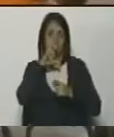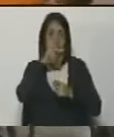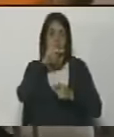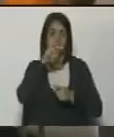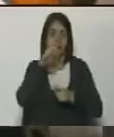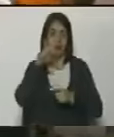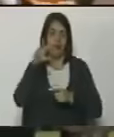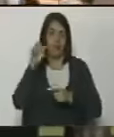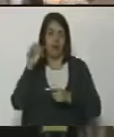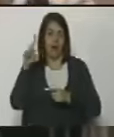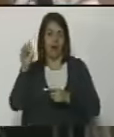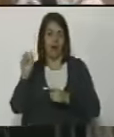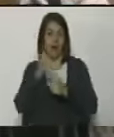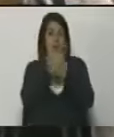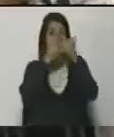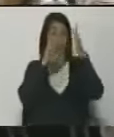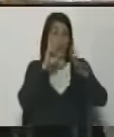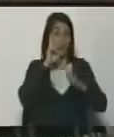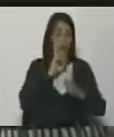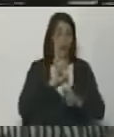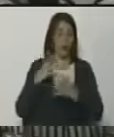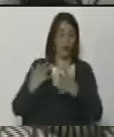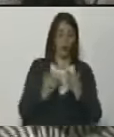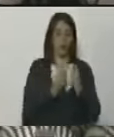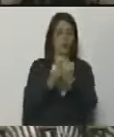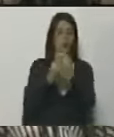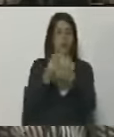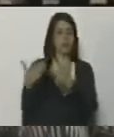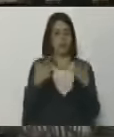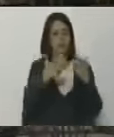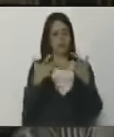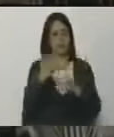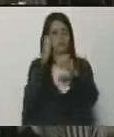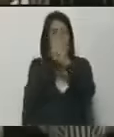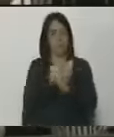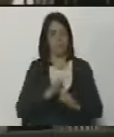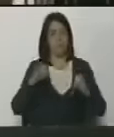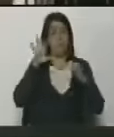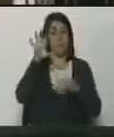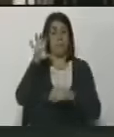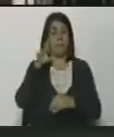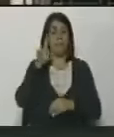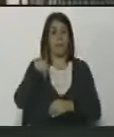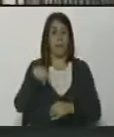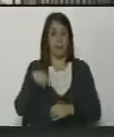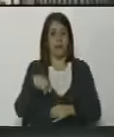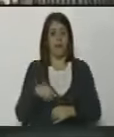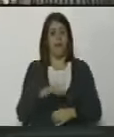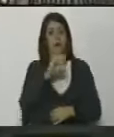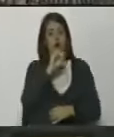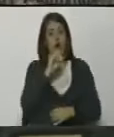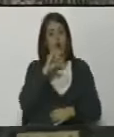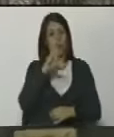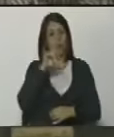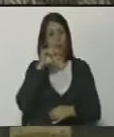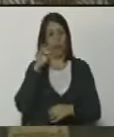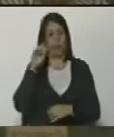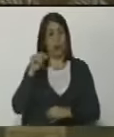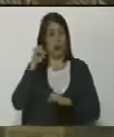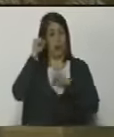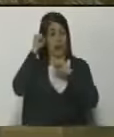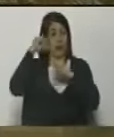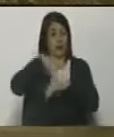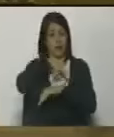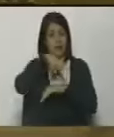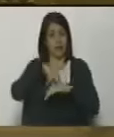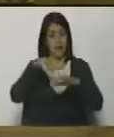que acompañó al libertador Simón Bolívar en la lucha por la independencia de la patria. Por Orión, el héroe